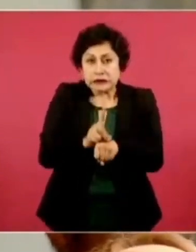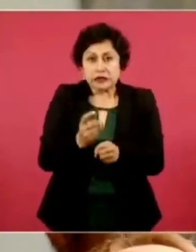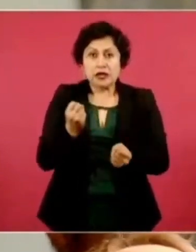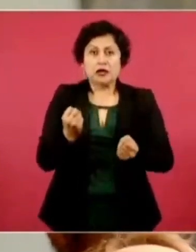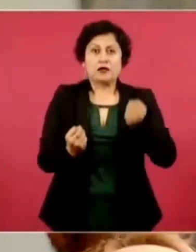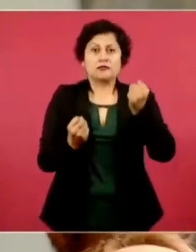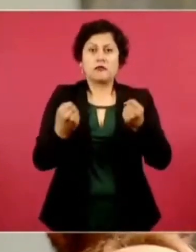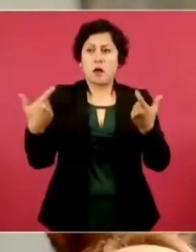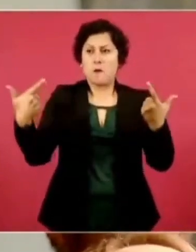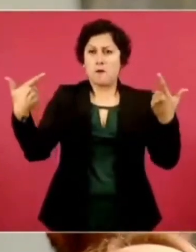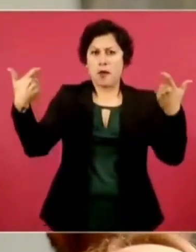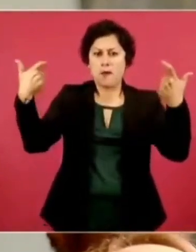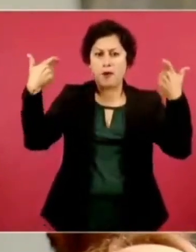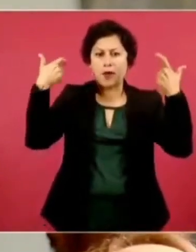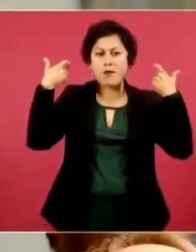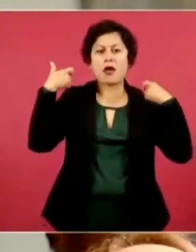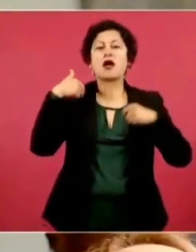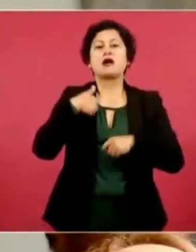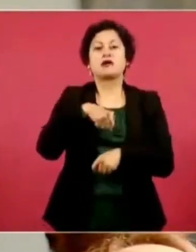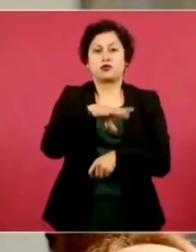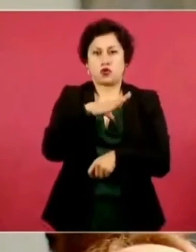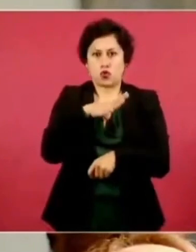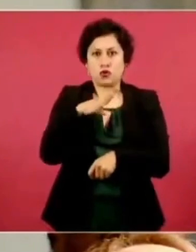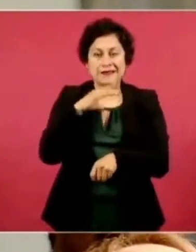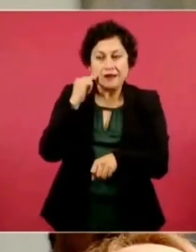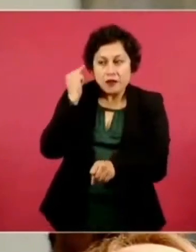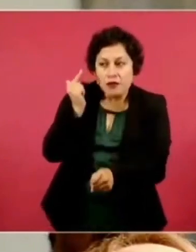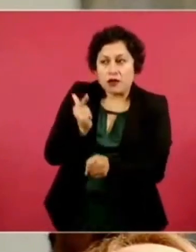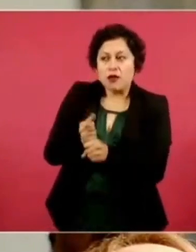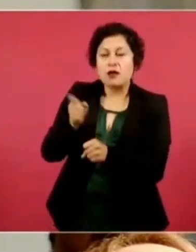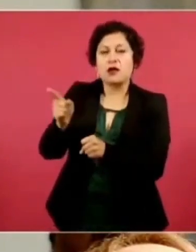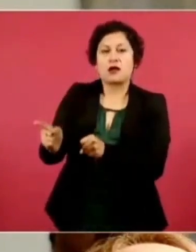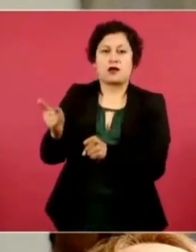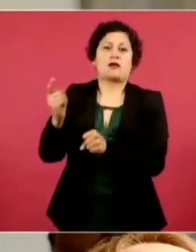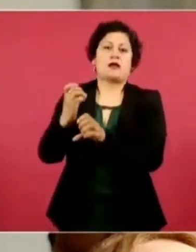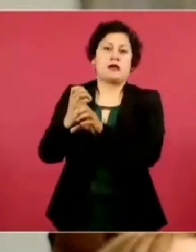Tengo identificada la camioneta, el número de placas.